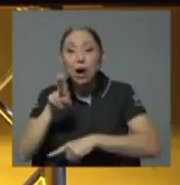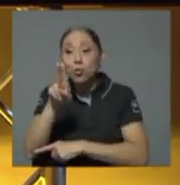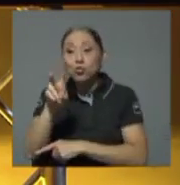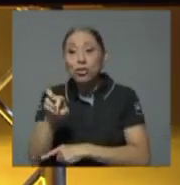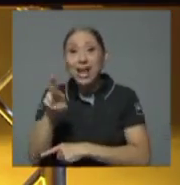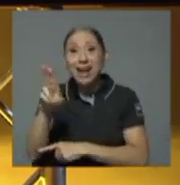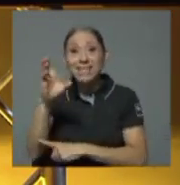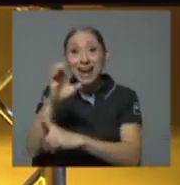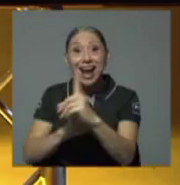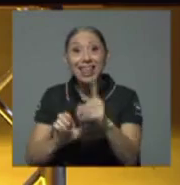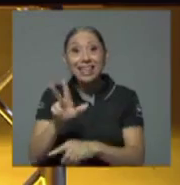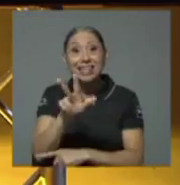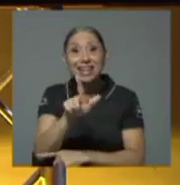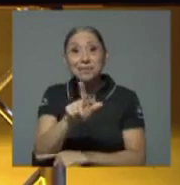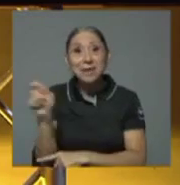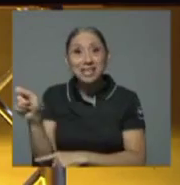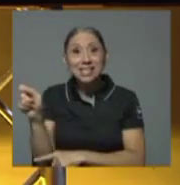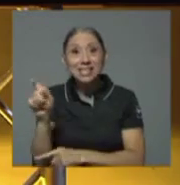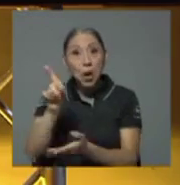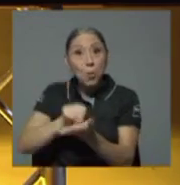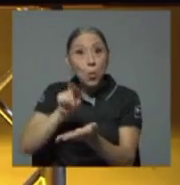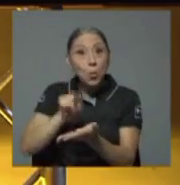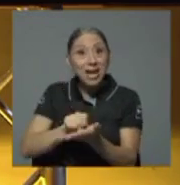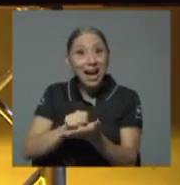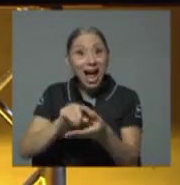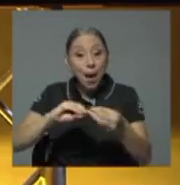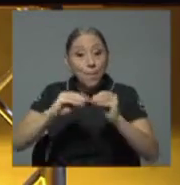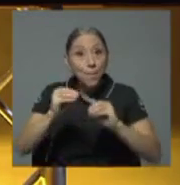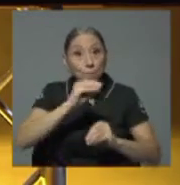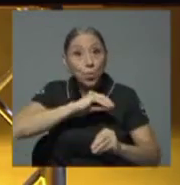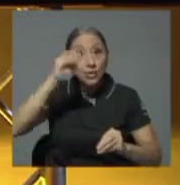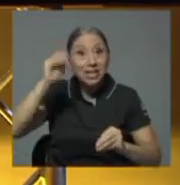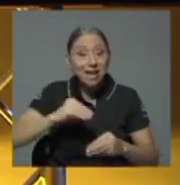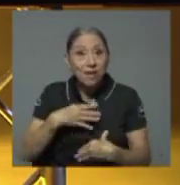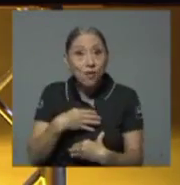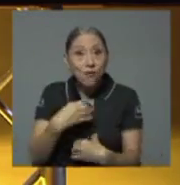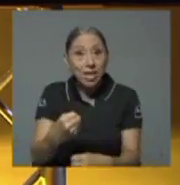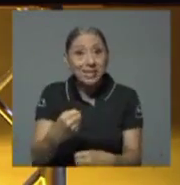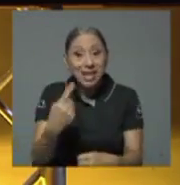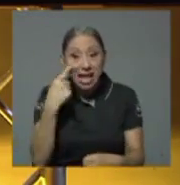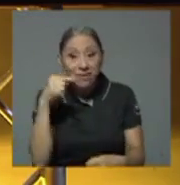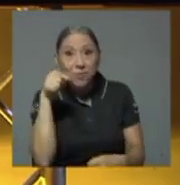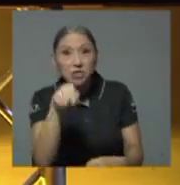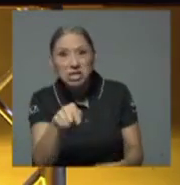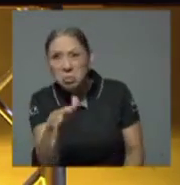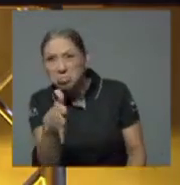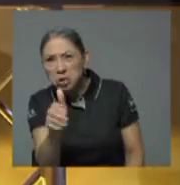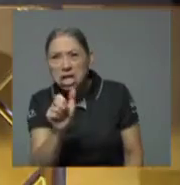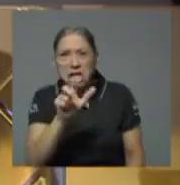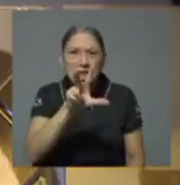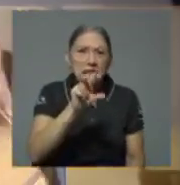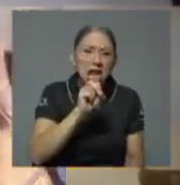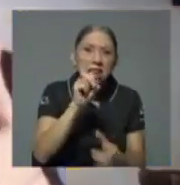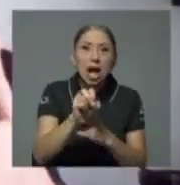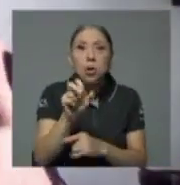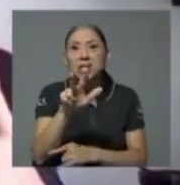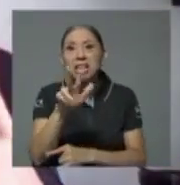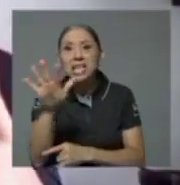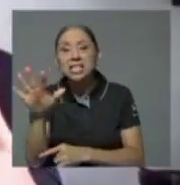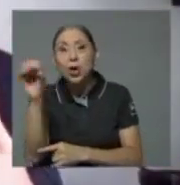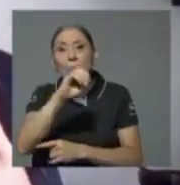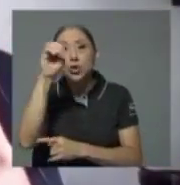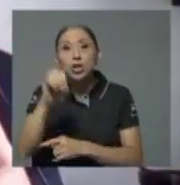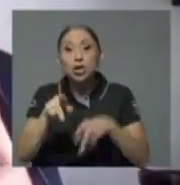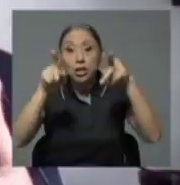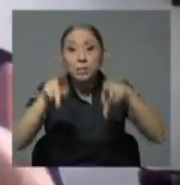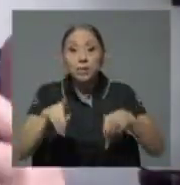índice de confianza y vemos que el índice, si acaso, se acerca a un 30-35% de ticos que consideran que el